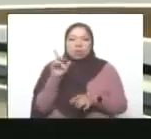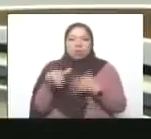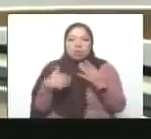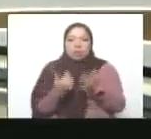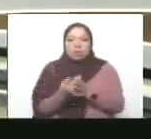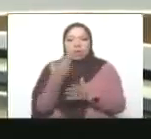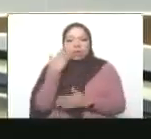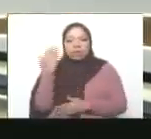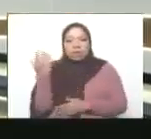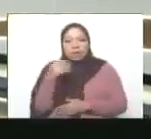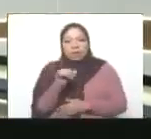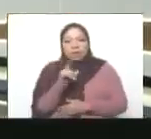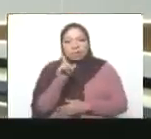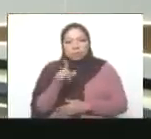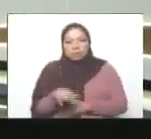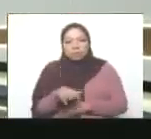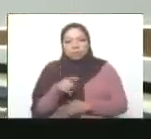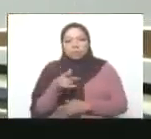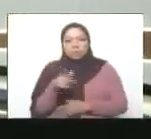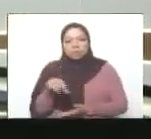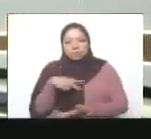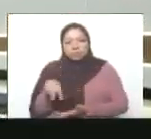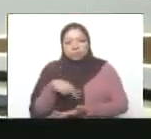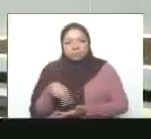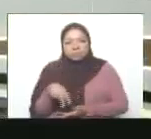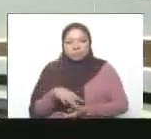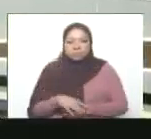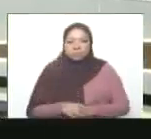Italia. Danta, ¿ah?